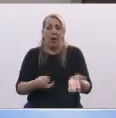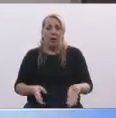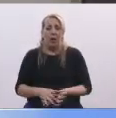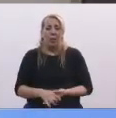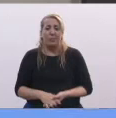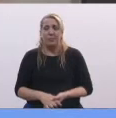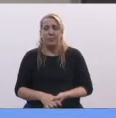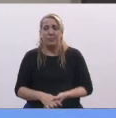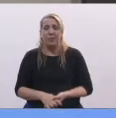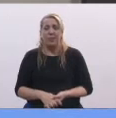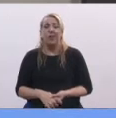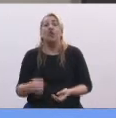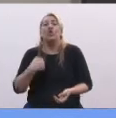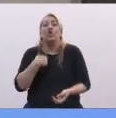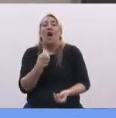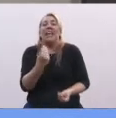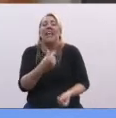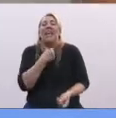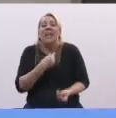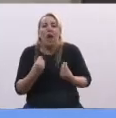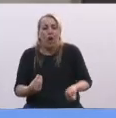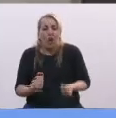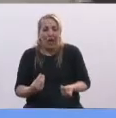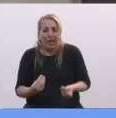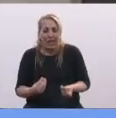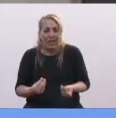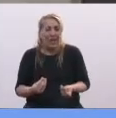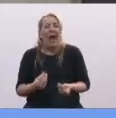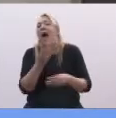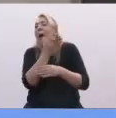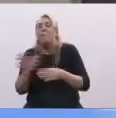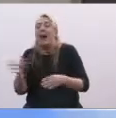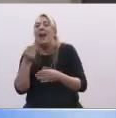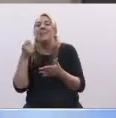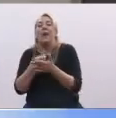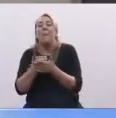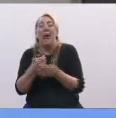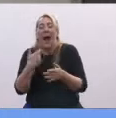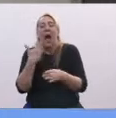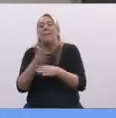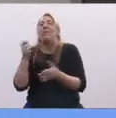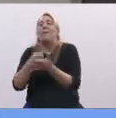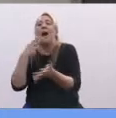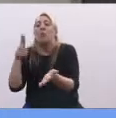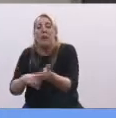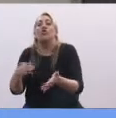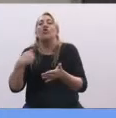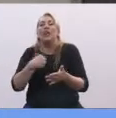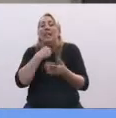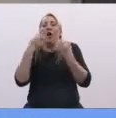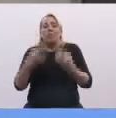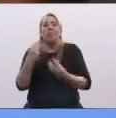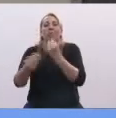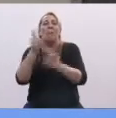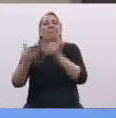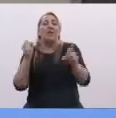nada. Pero lo que quiero yo, más allá de pagar, que genere trabajo. Si yo supiera que con ese impuesto voy a solucionar el